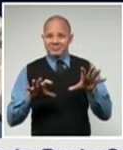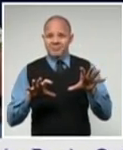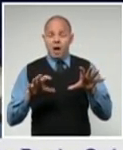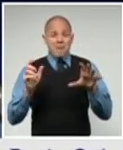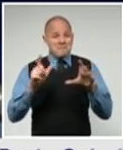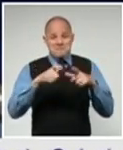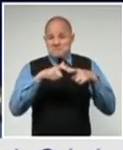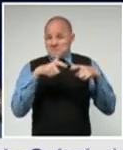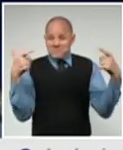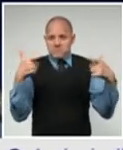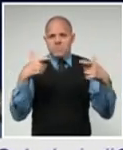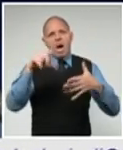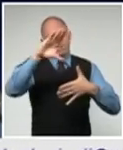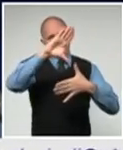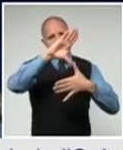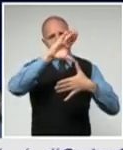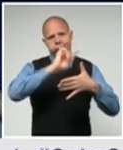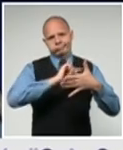total,